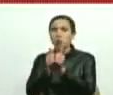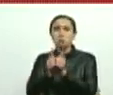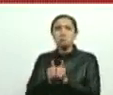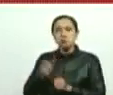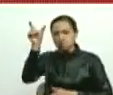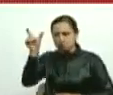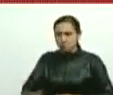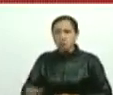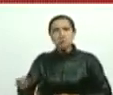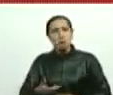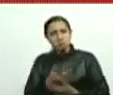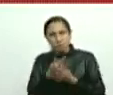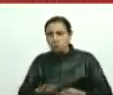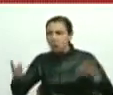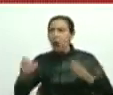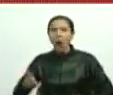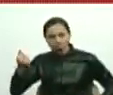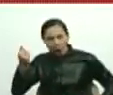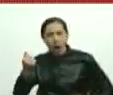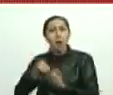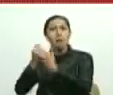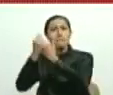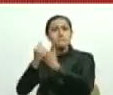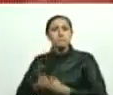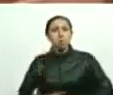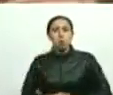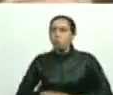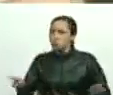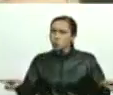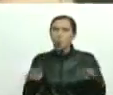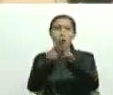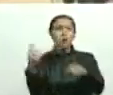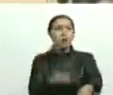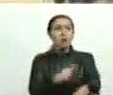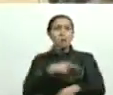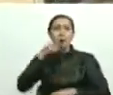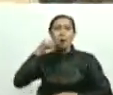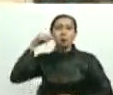y ofrecerle todo el apoyo, como hermanos, como hermanas.